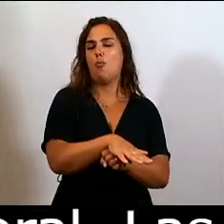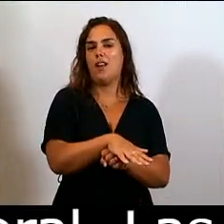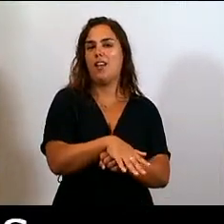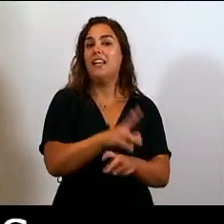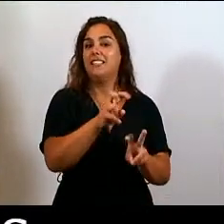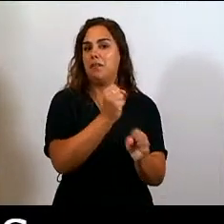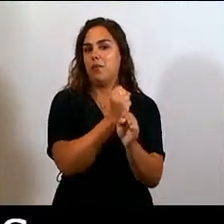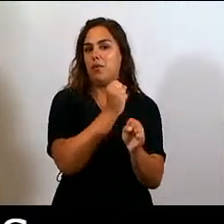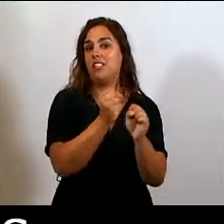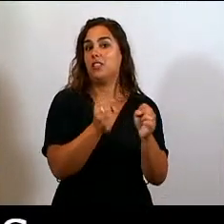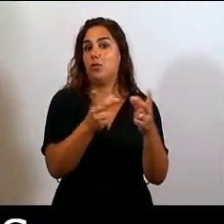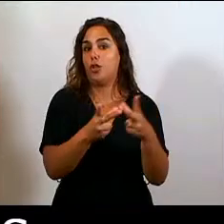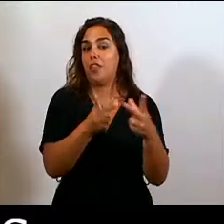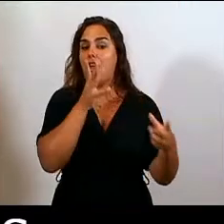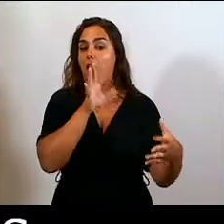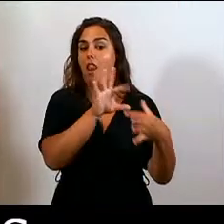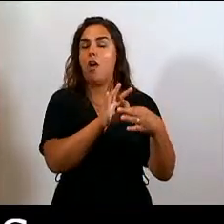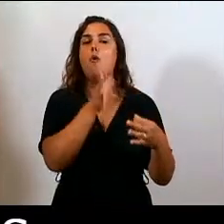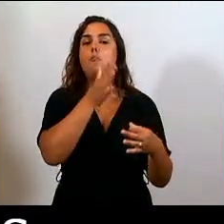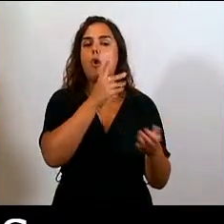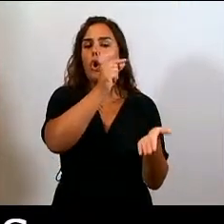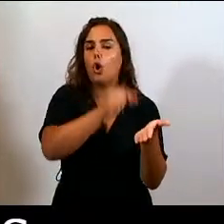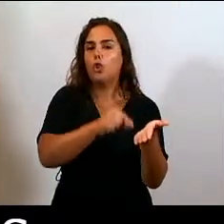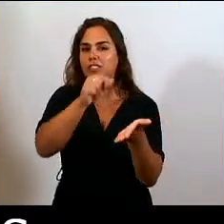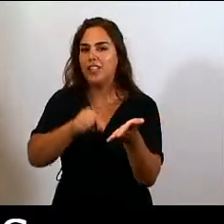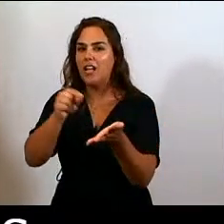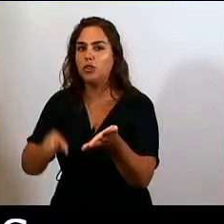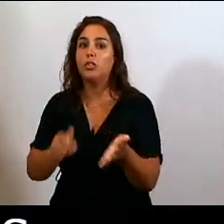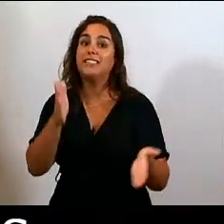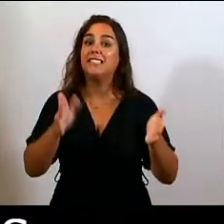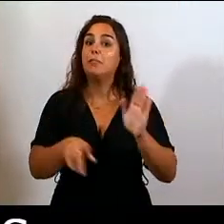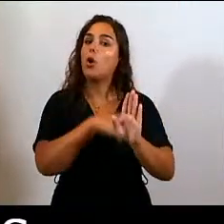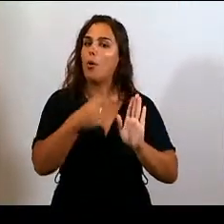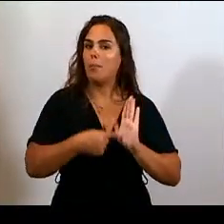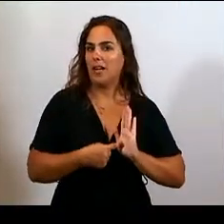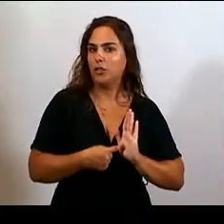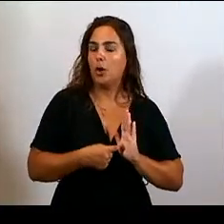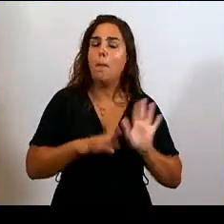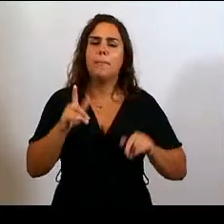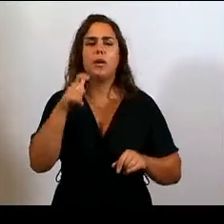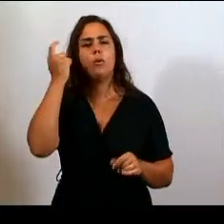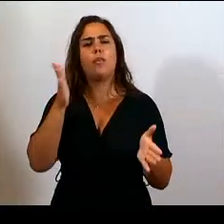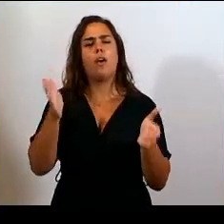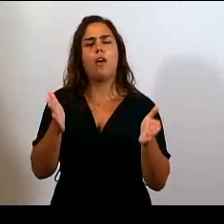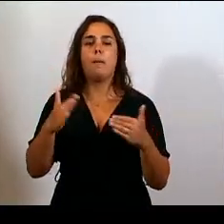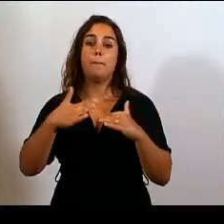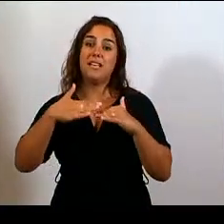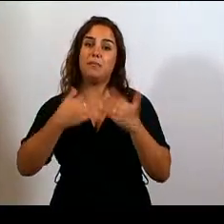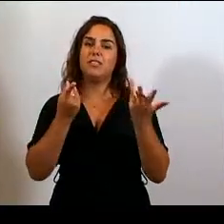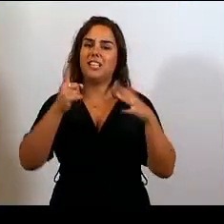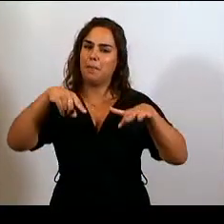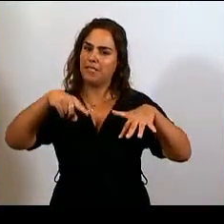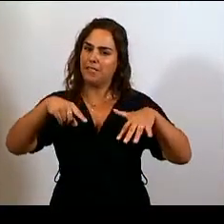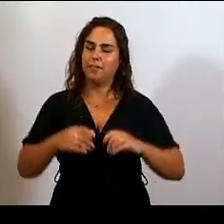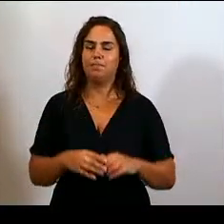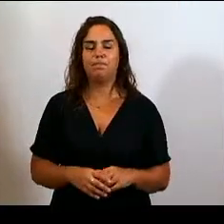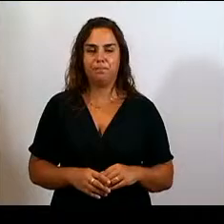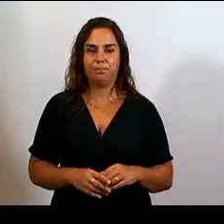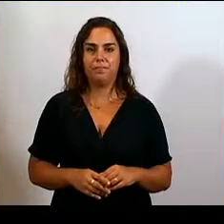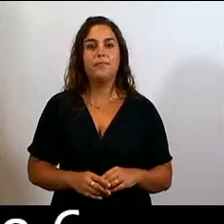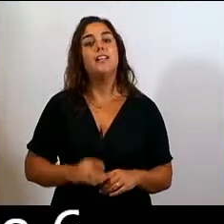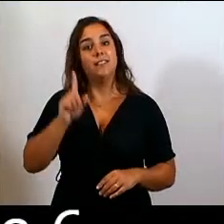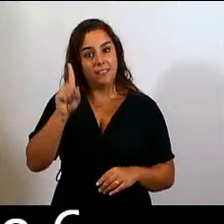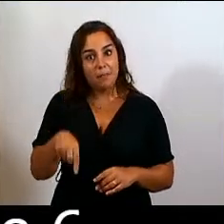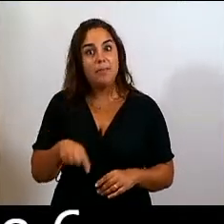social asociados a cada contrato a tiempo completo y de una duración mínima de 6 meses. También